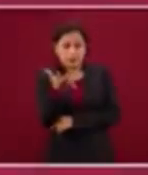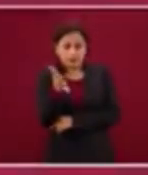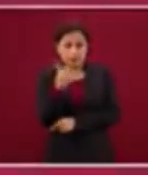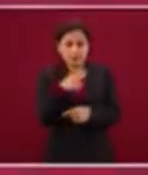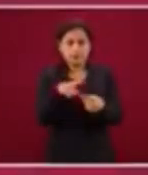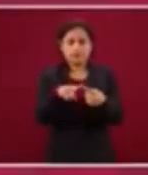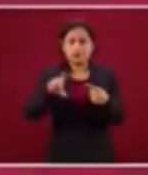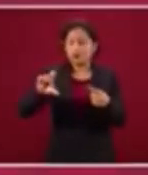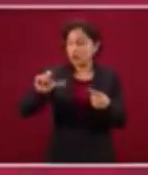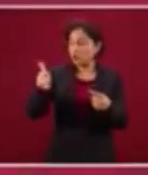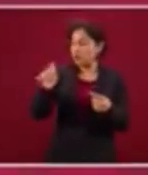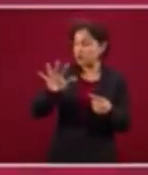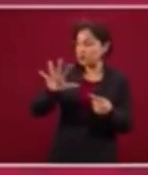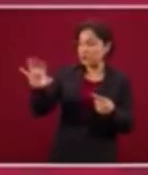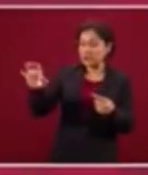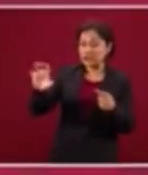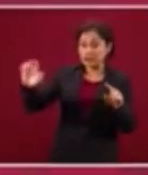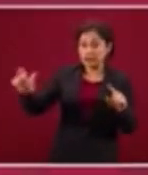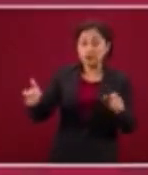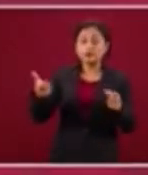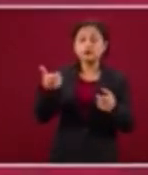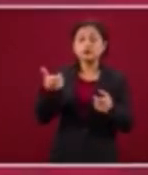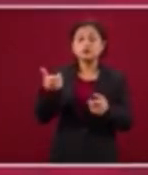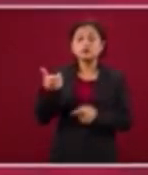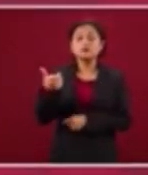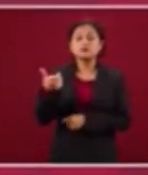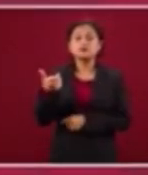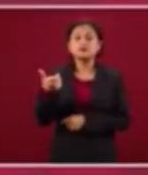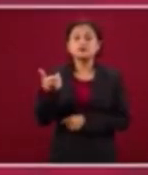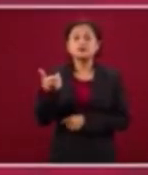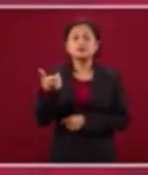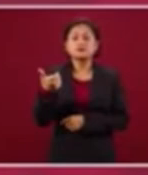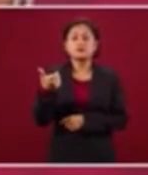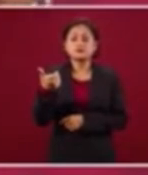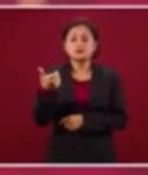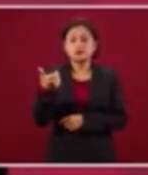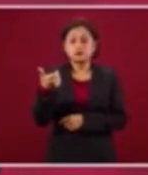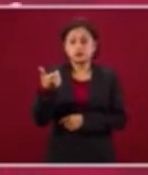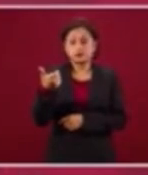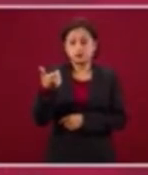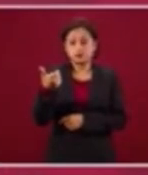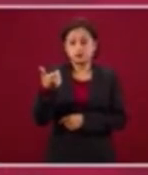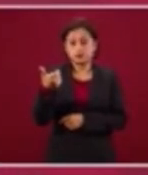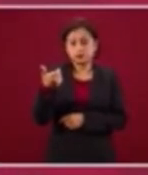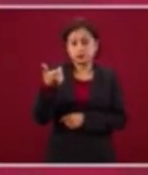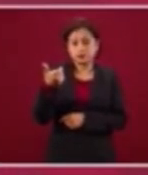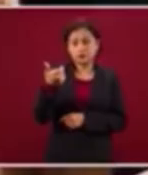500 serían para dejarle al que